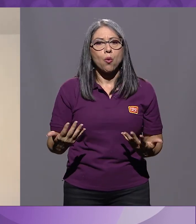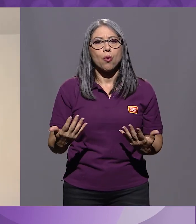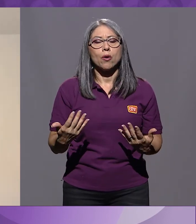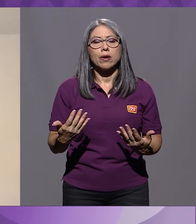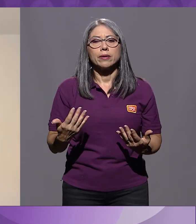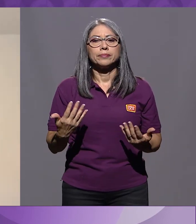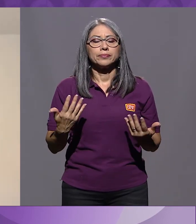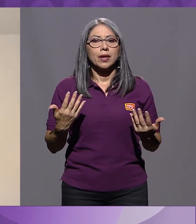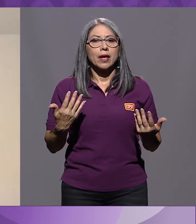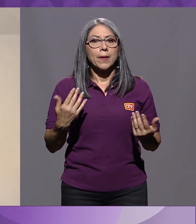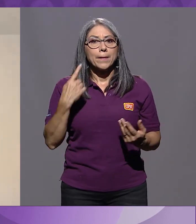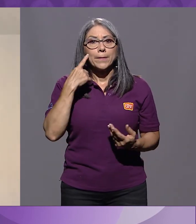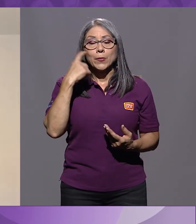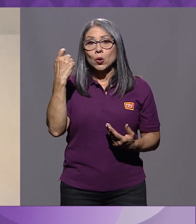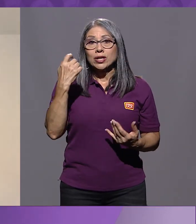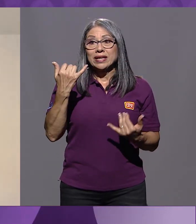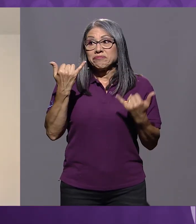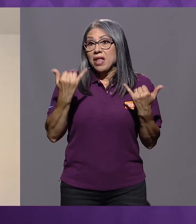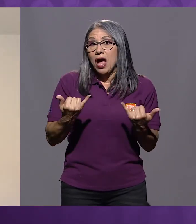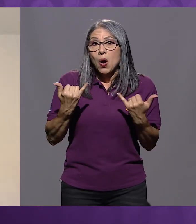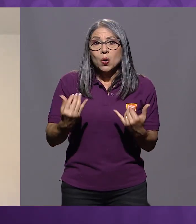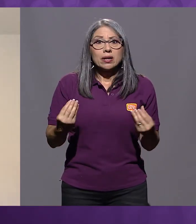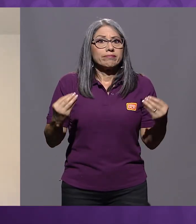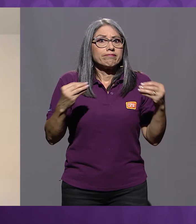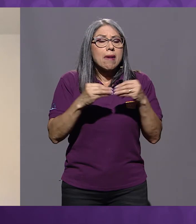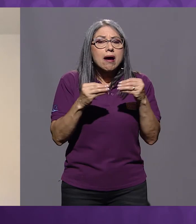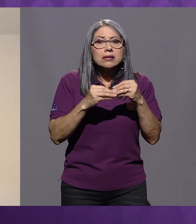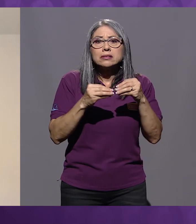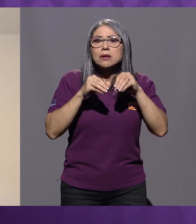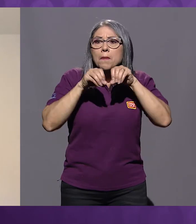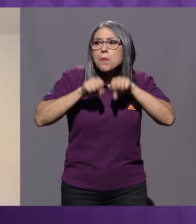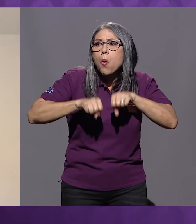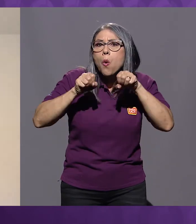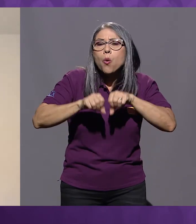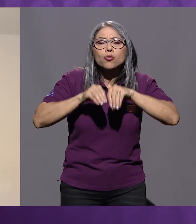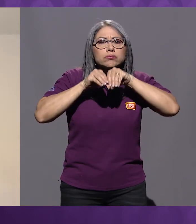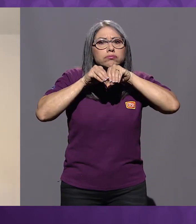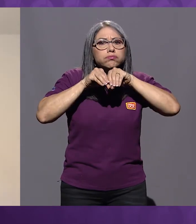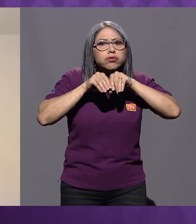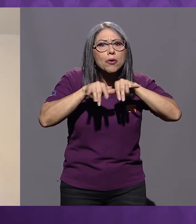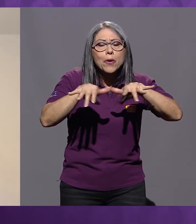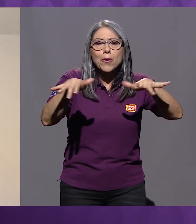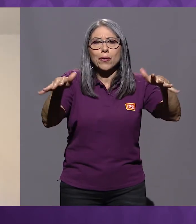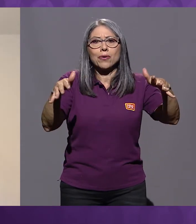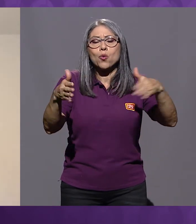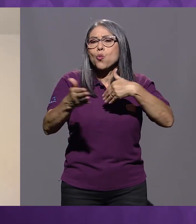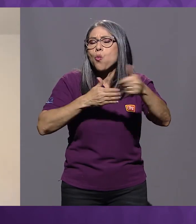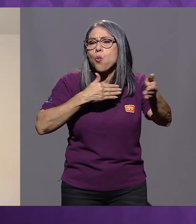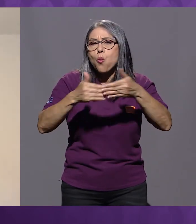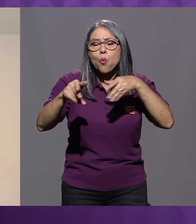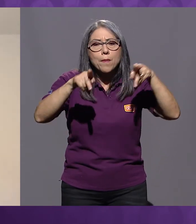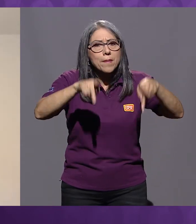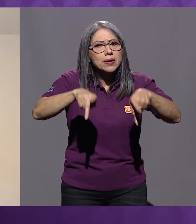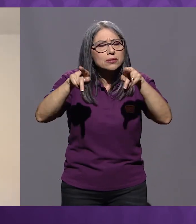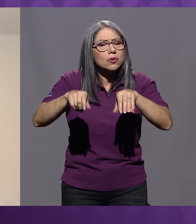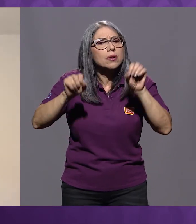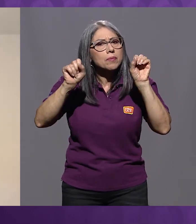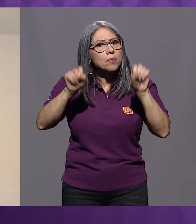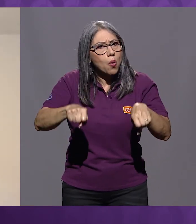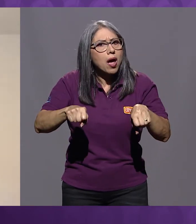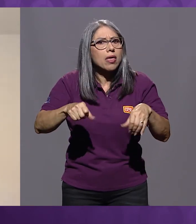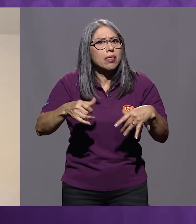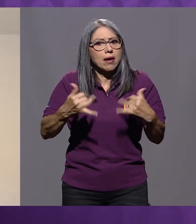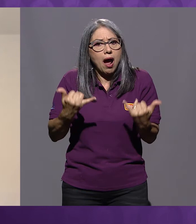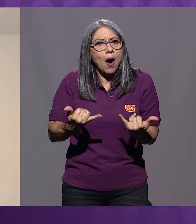porque al tener tanta apertura y estar tan expuestos a que cualquiera puede volverse